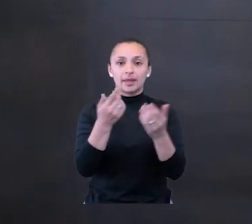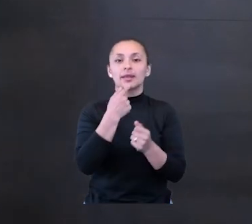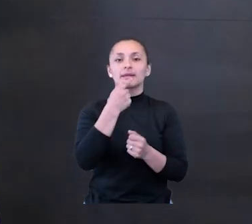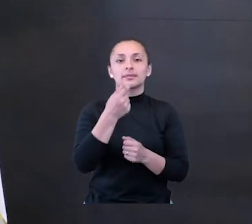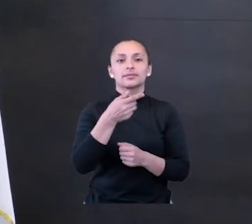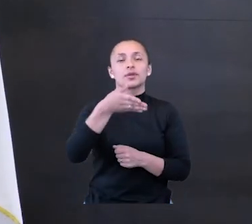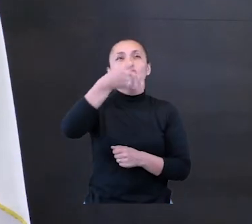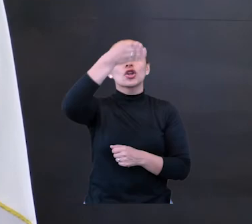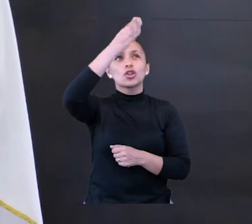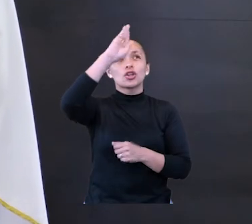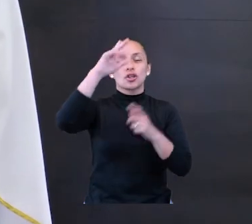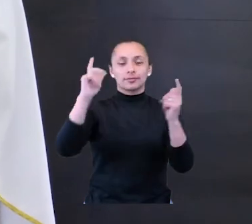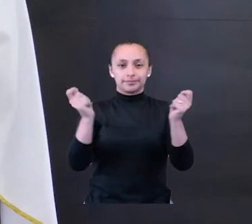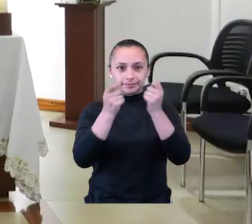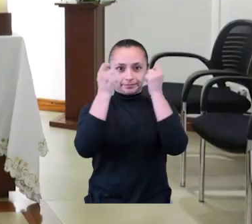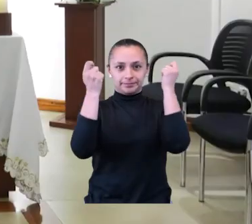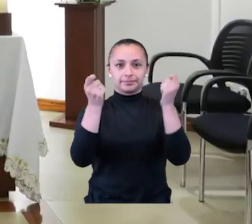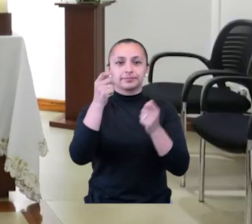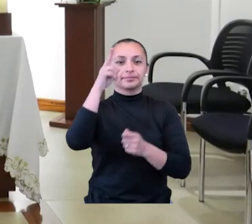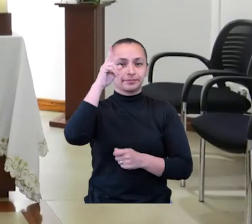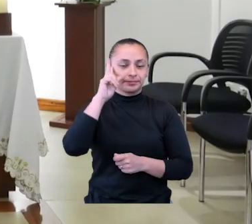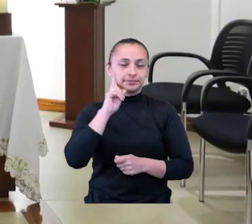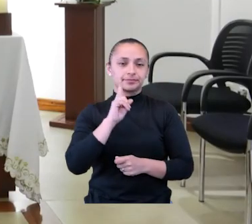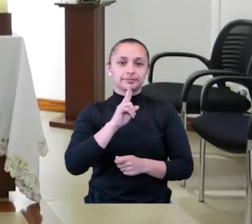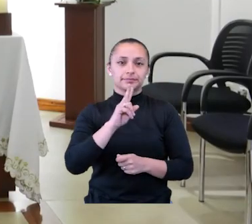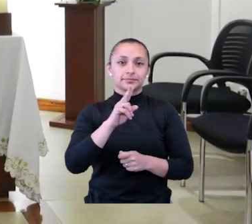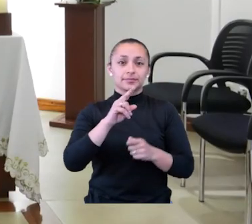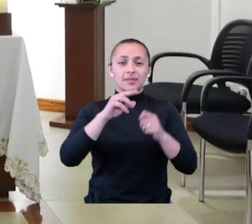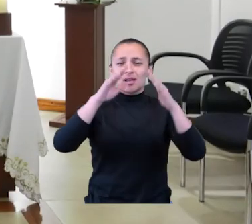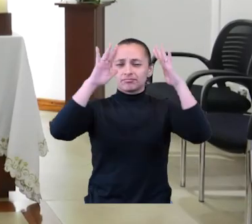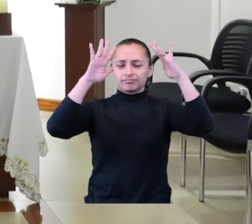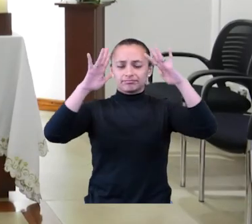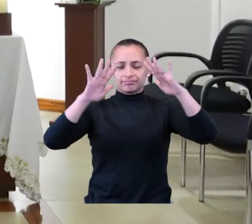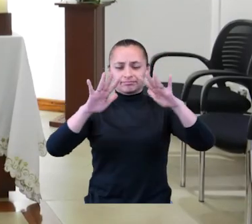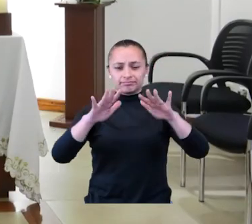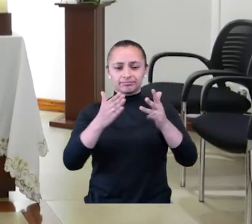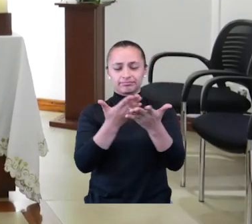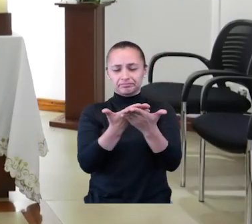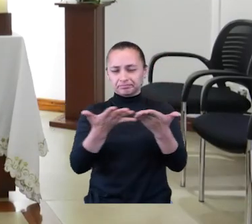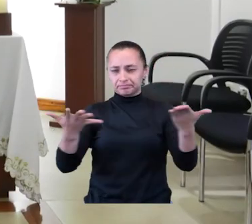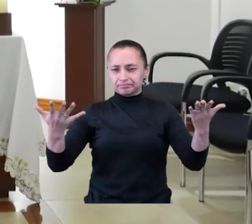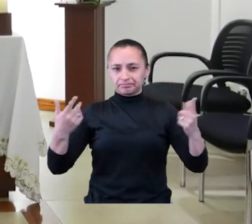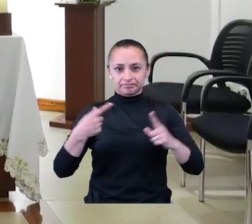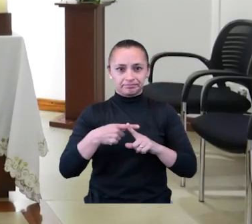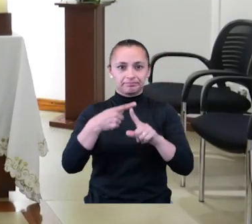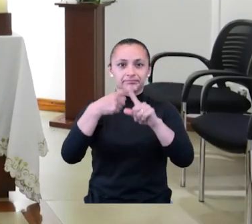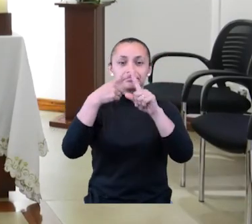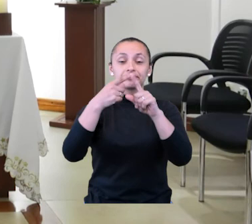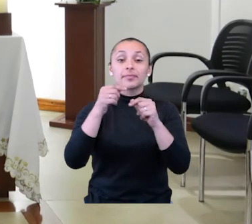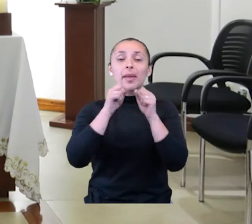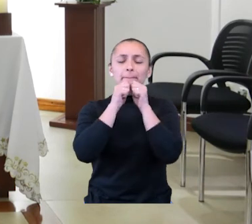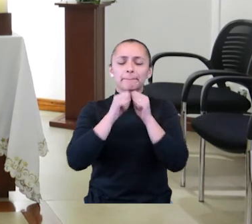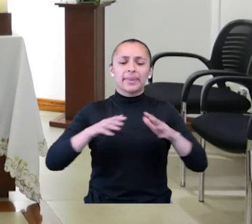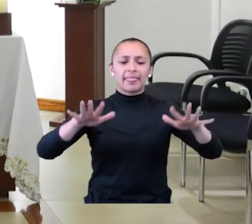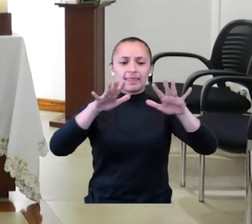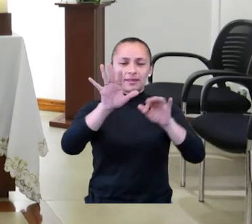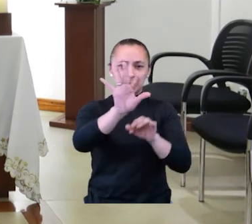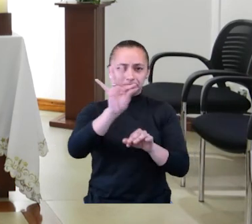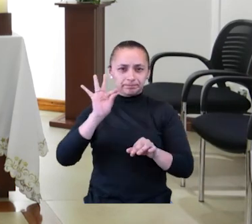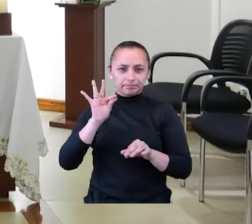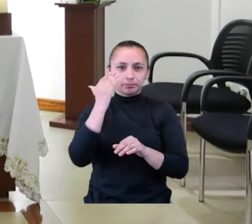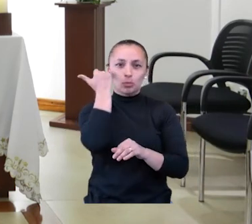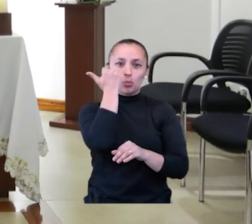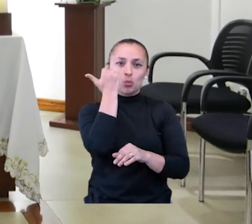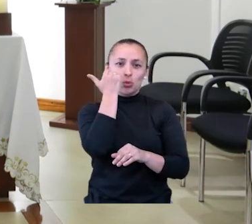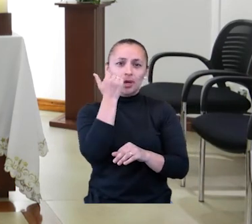decimos dios te salve maría llena eres de gracia ser el señor es contigo bendita tú eres entre todas las mujeres